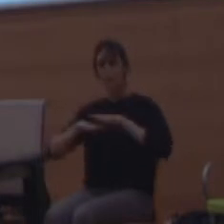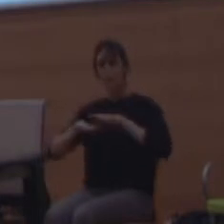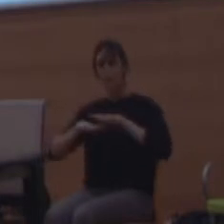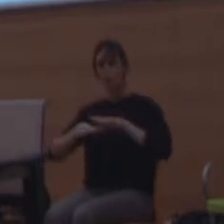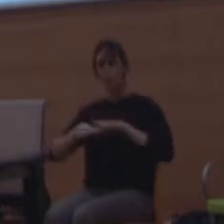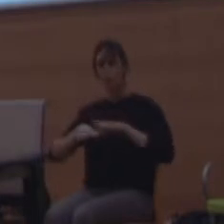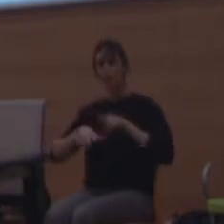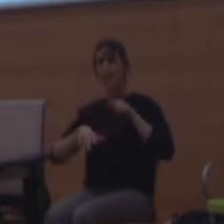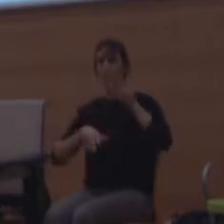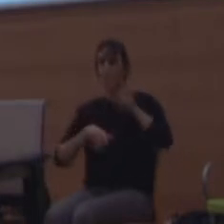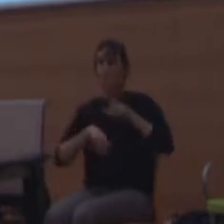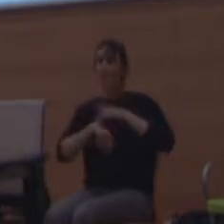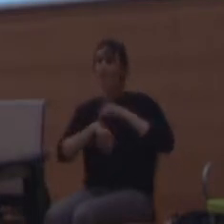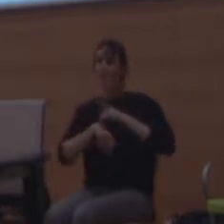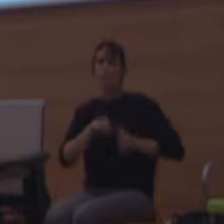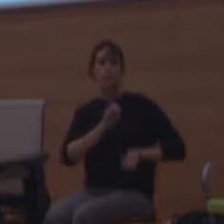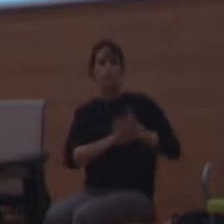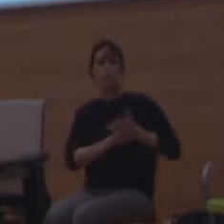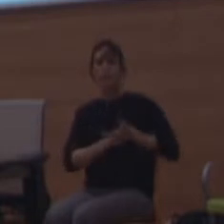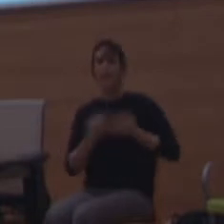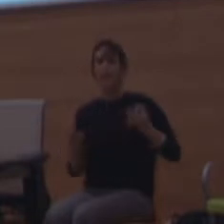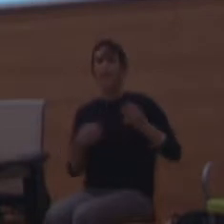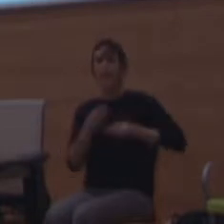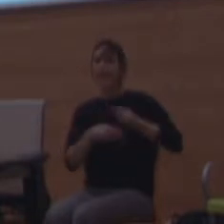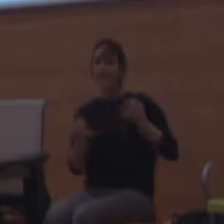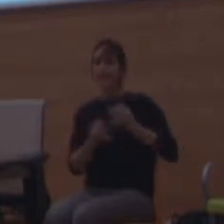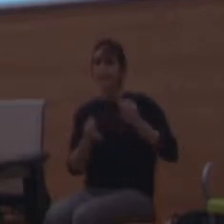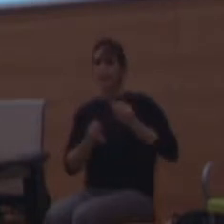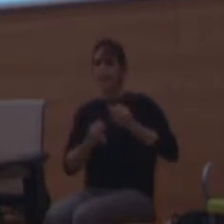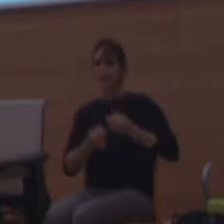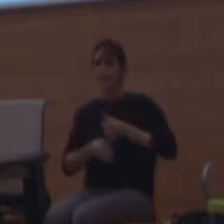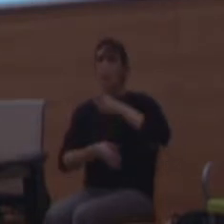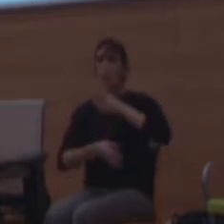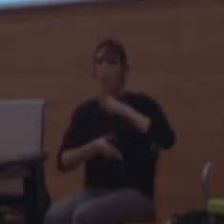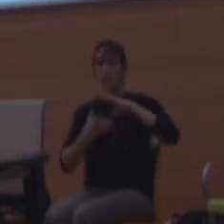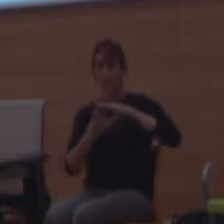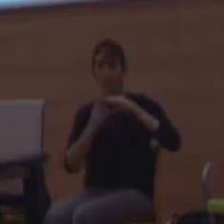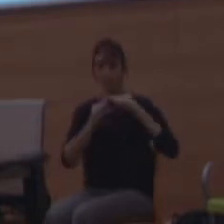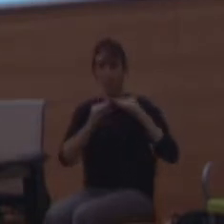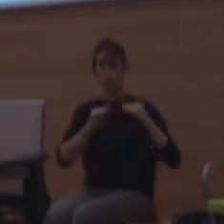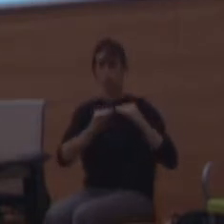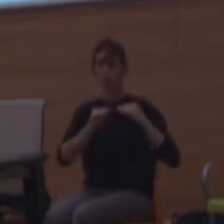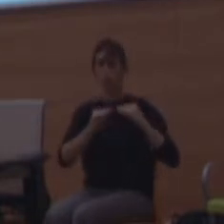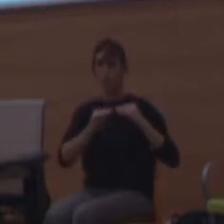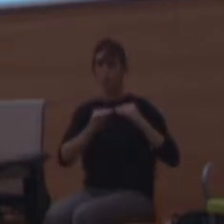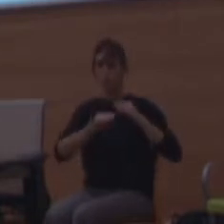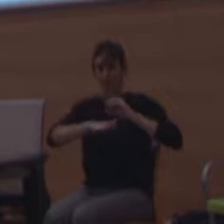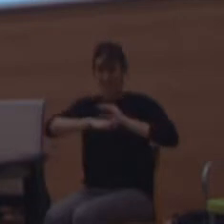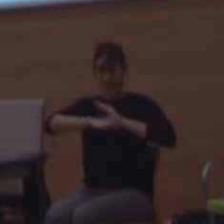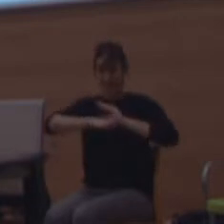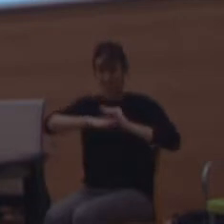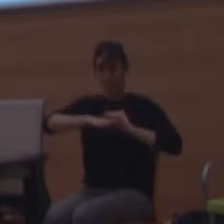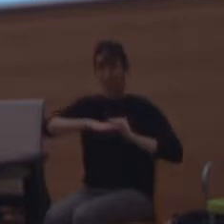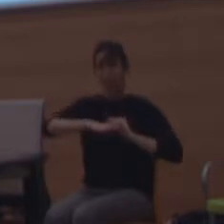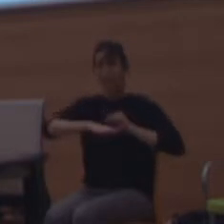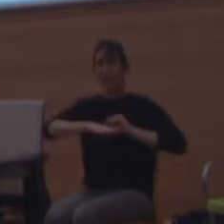¿Qué hace la neuropatía? Va a provocar un desequilibrio de la musculatura intrínseca de los músculos del